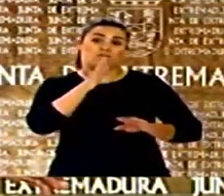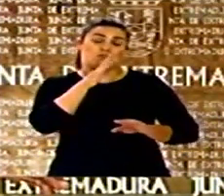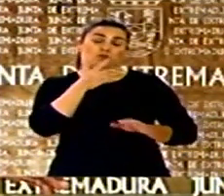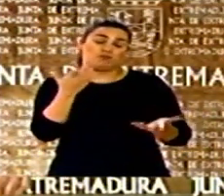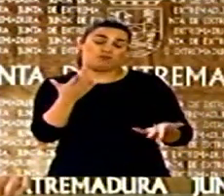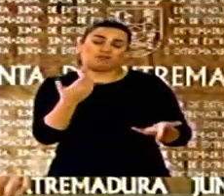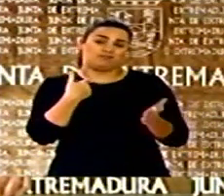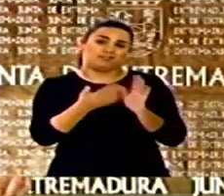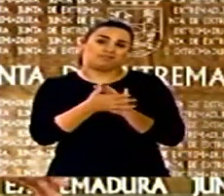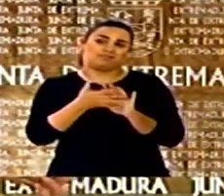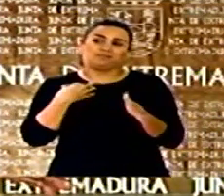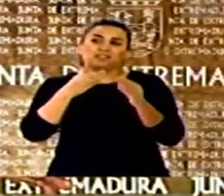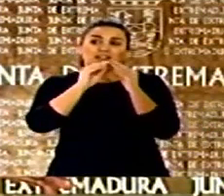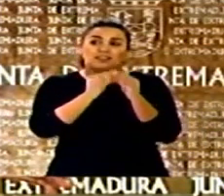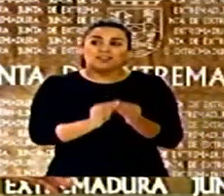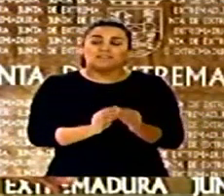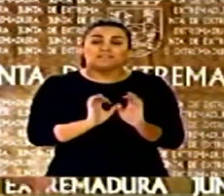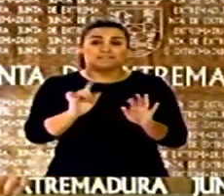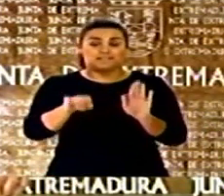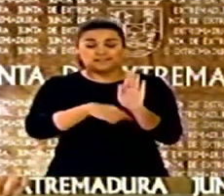lo menos un tercio de las que habíamos metido.